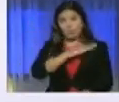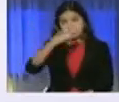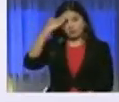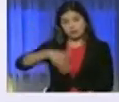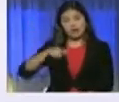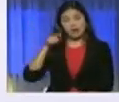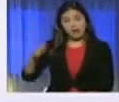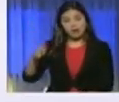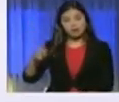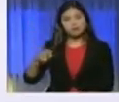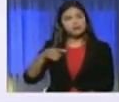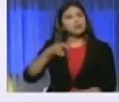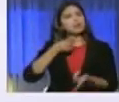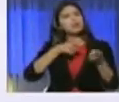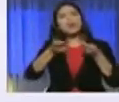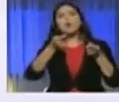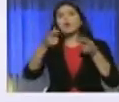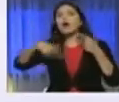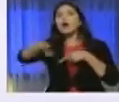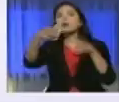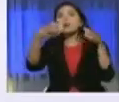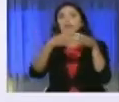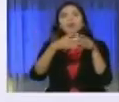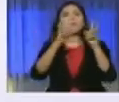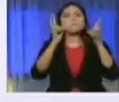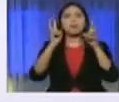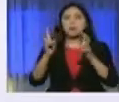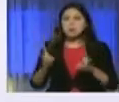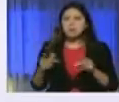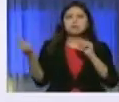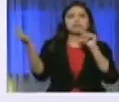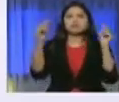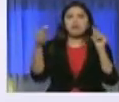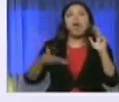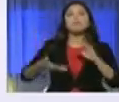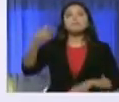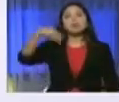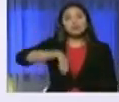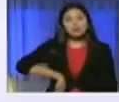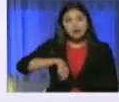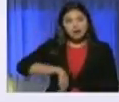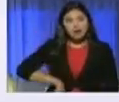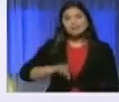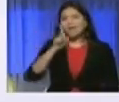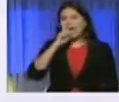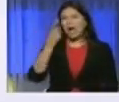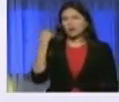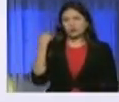reunión, se estaba discutiendo varios temas. Uno era el aumento salarial de ese año,